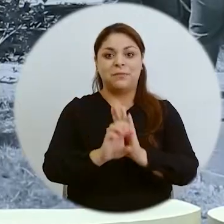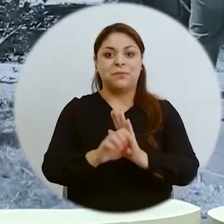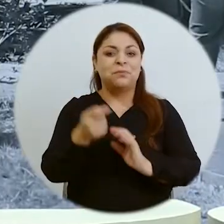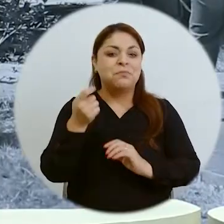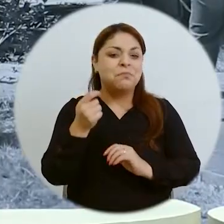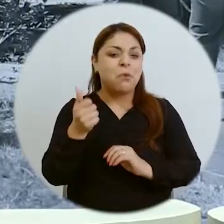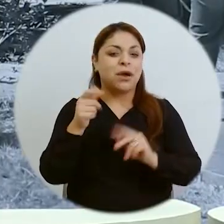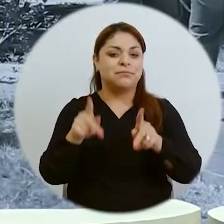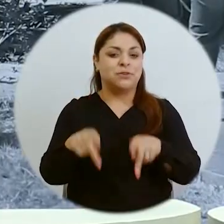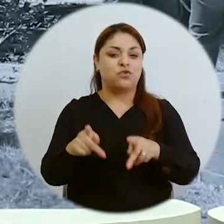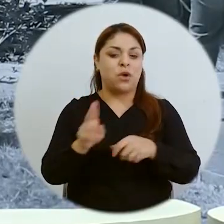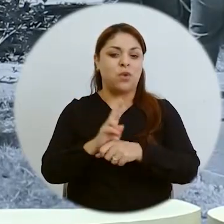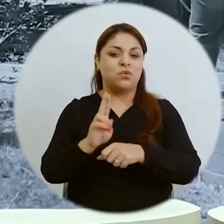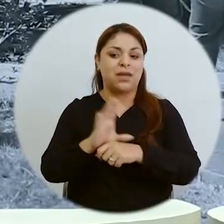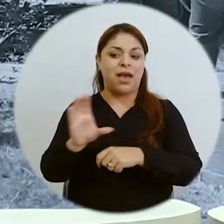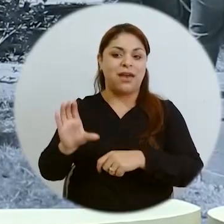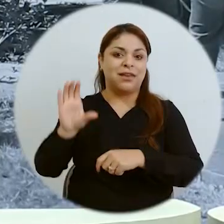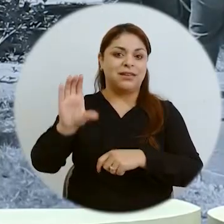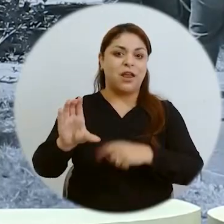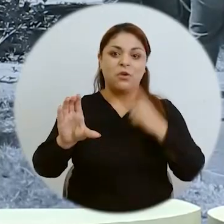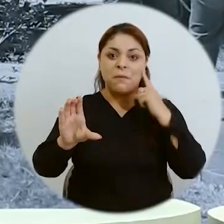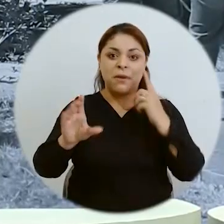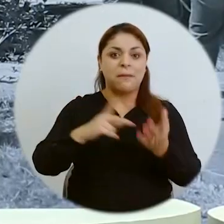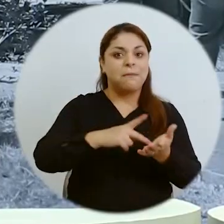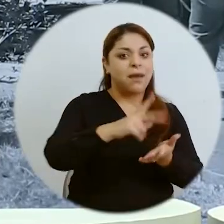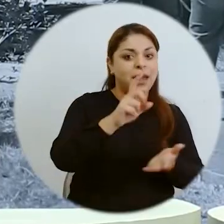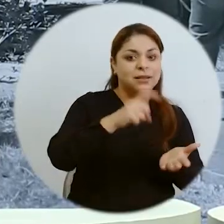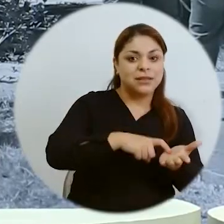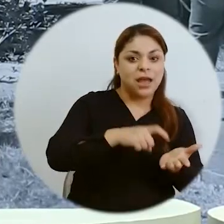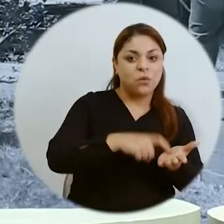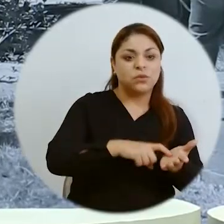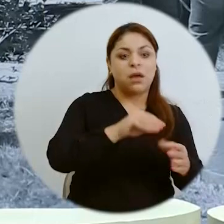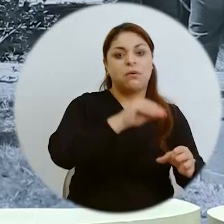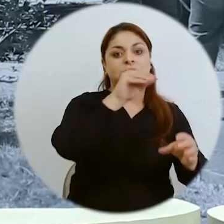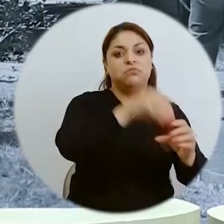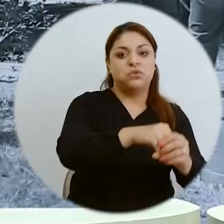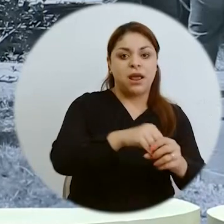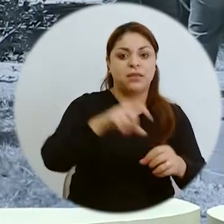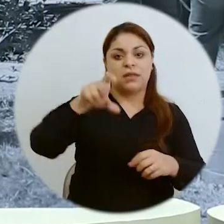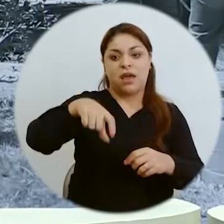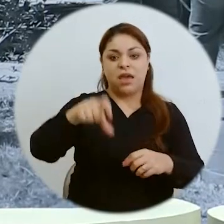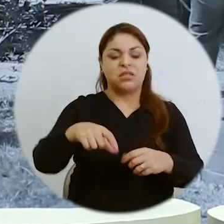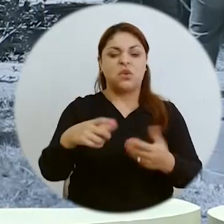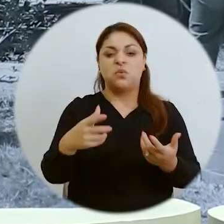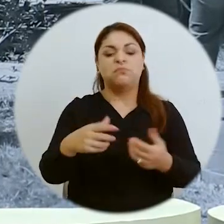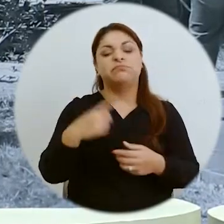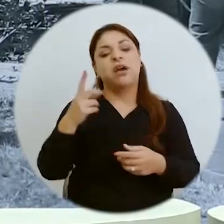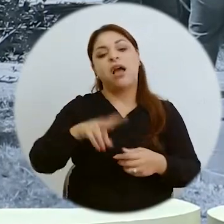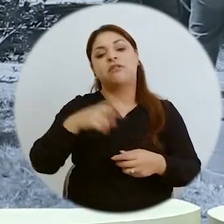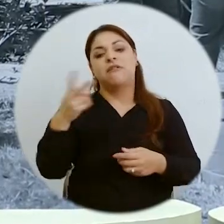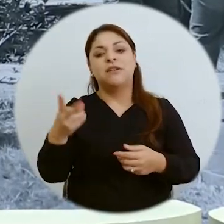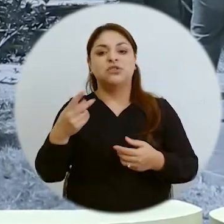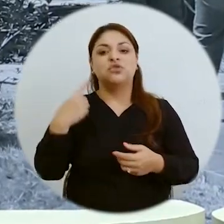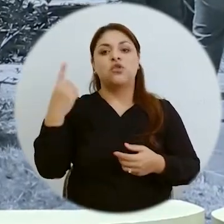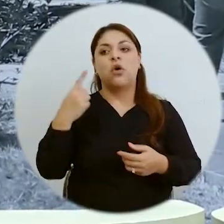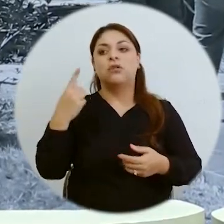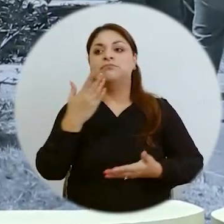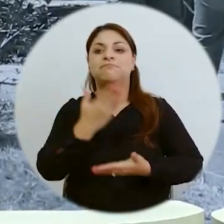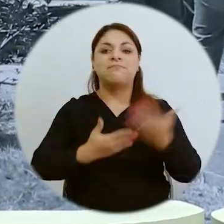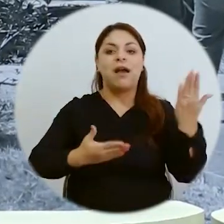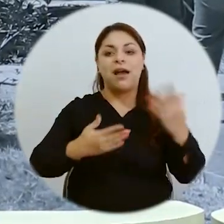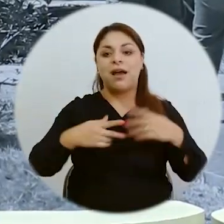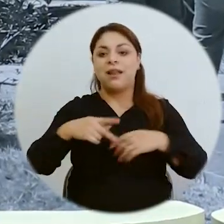parte de la población recibe el salario escolar, otros tienen otros tipos de ahorro durante el año, que el ahorro de medio periodo, vacaciones, etcétera. No